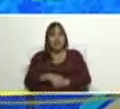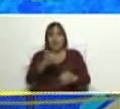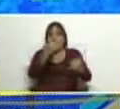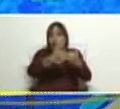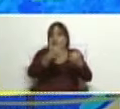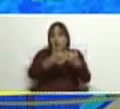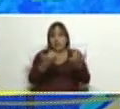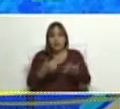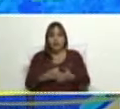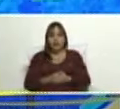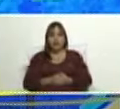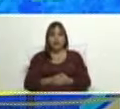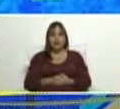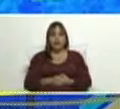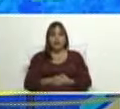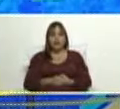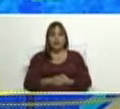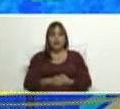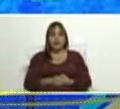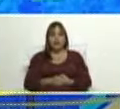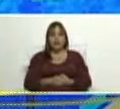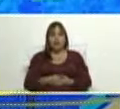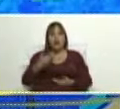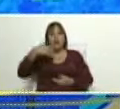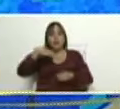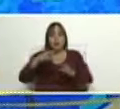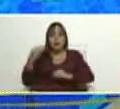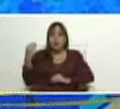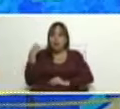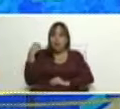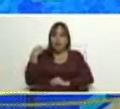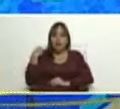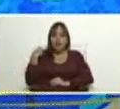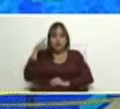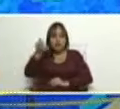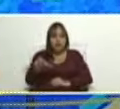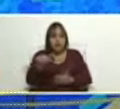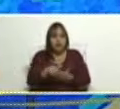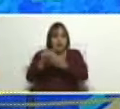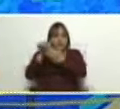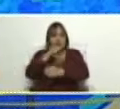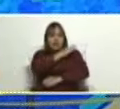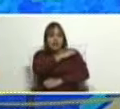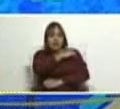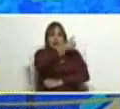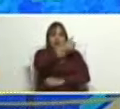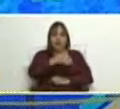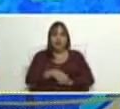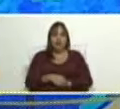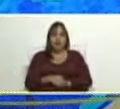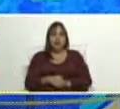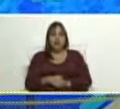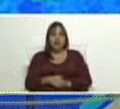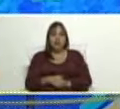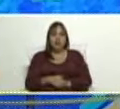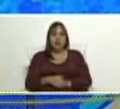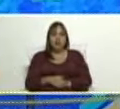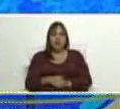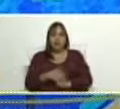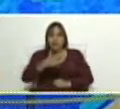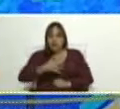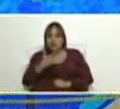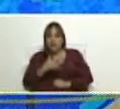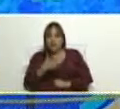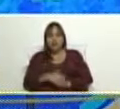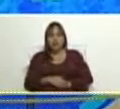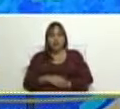apellidos, se enteró que su líder, su jefe, su alma, el